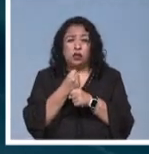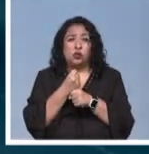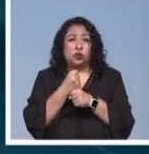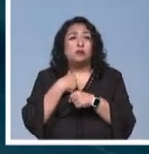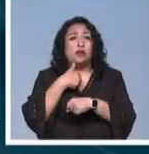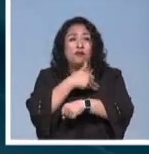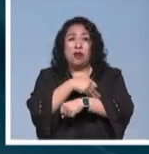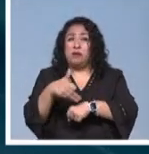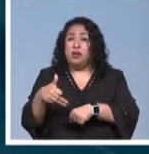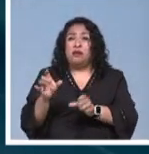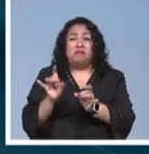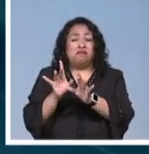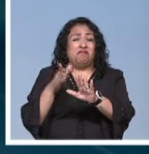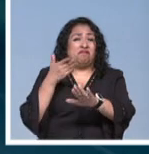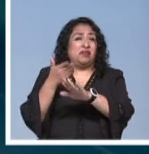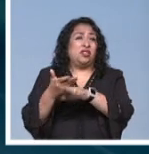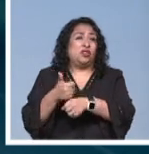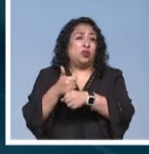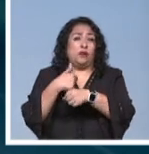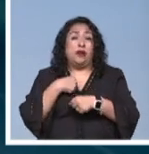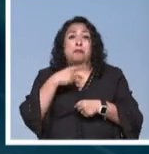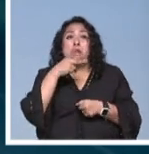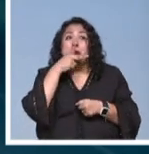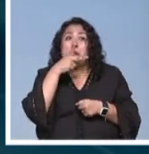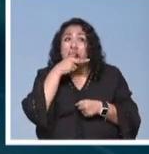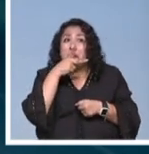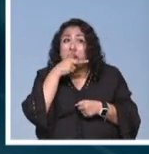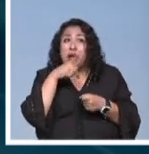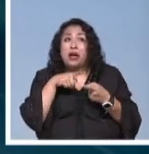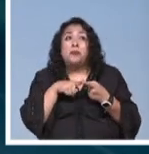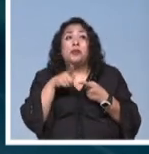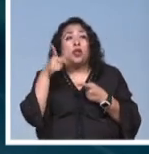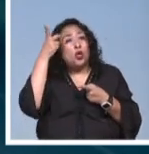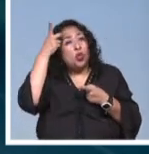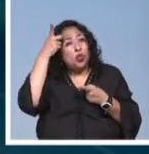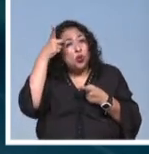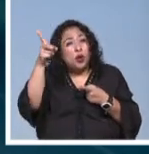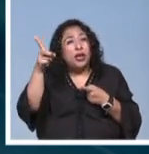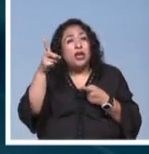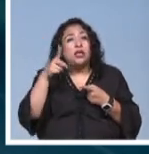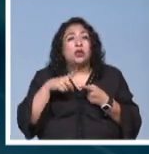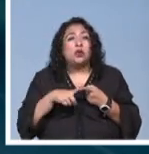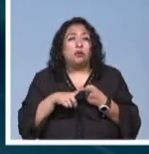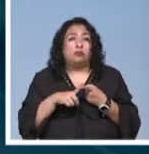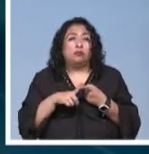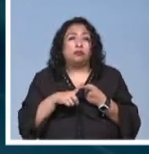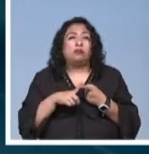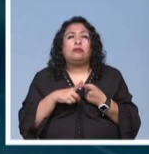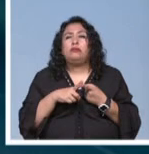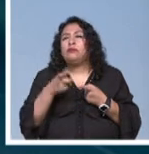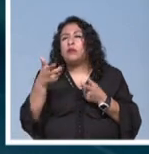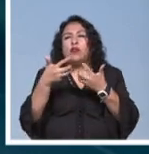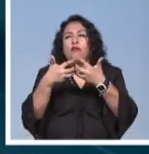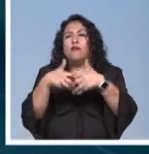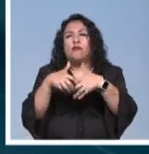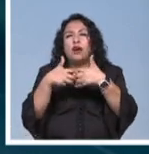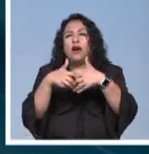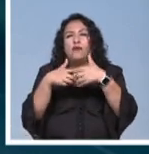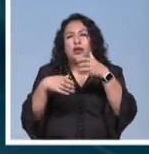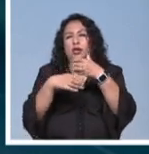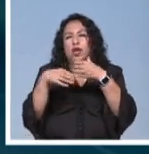mi familia sufrió las consecuencias. Es decir, mi padre, que era el dueño de una pequeña fábrica de